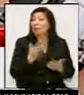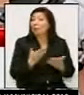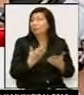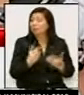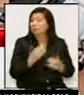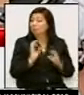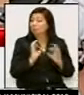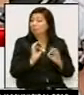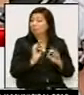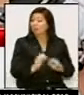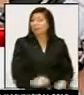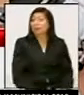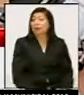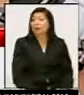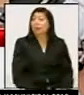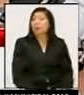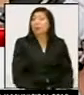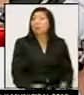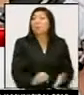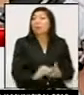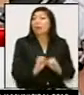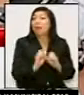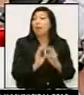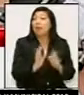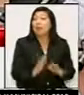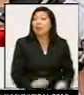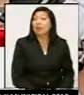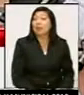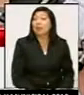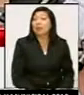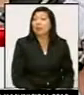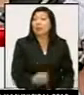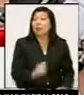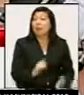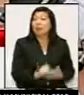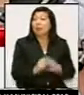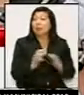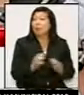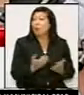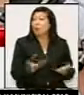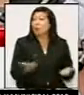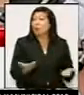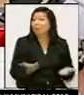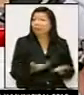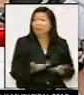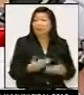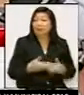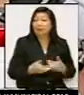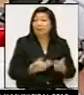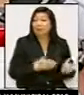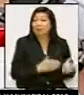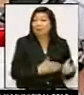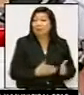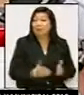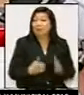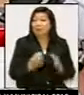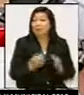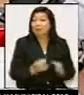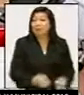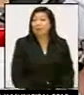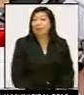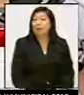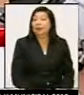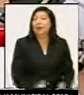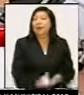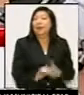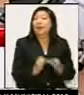sido preciso, pero quiero aclarar los términos de mi intervención para que justamente no pues se produzca un desvío de lo que correctamente o de lo que